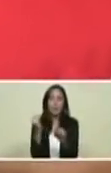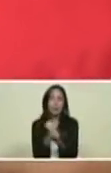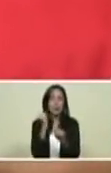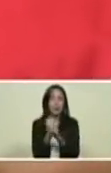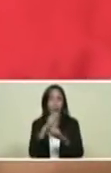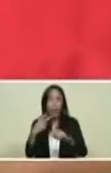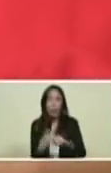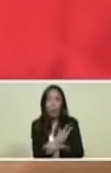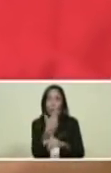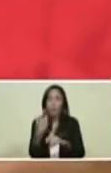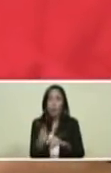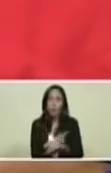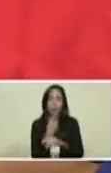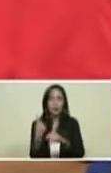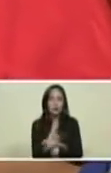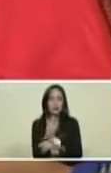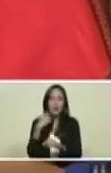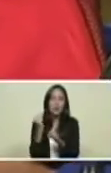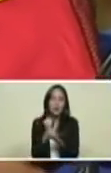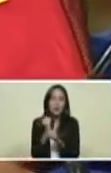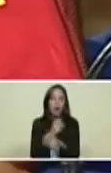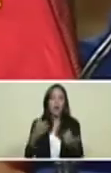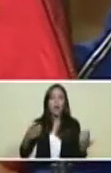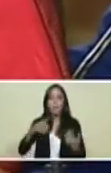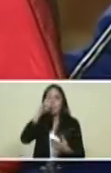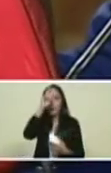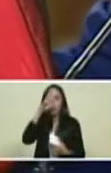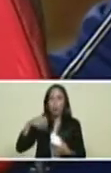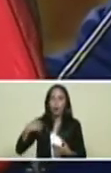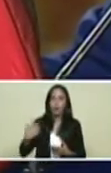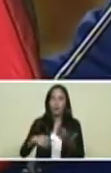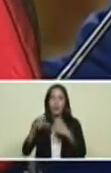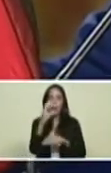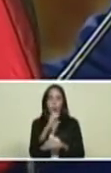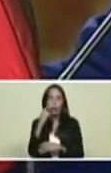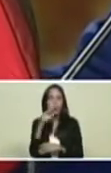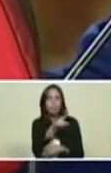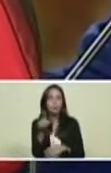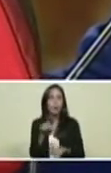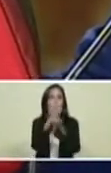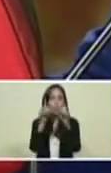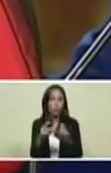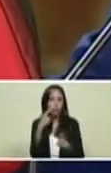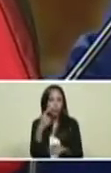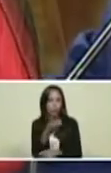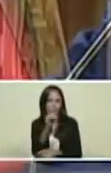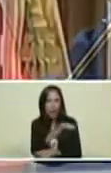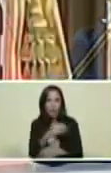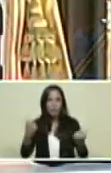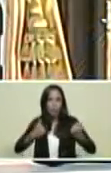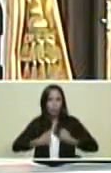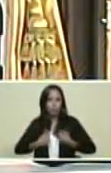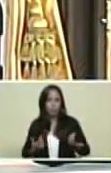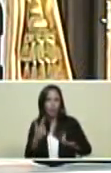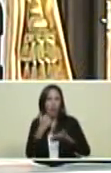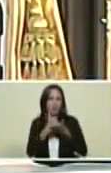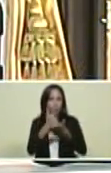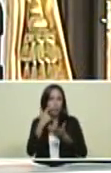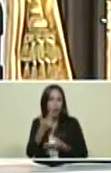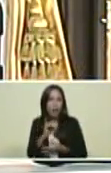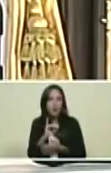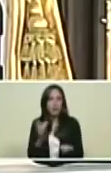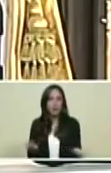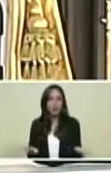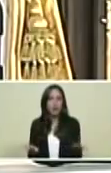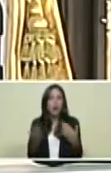Perú, en Argentina, en Colombia. ¿Ustedes vieron esto por allá? Que a los muchachos